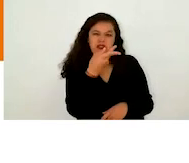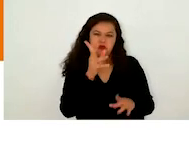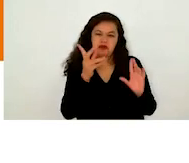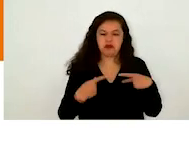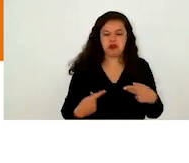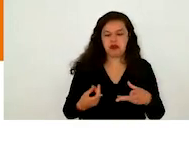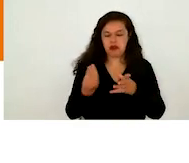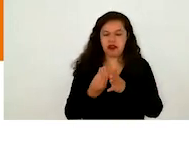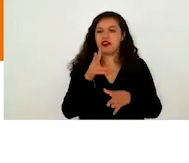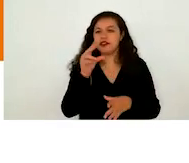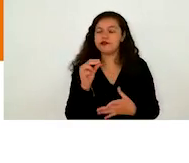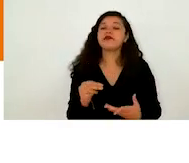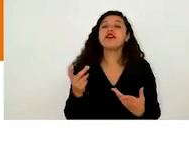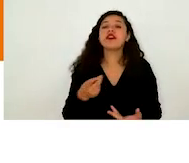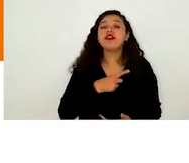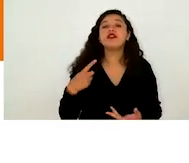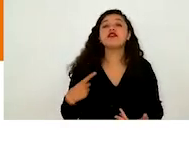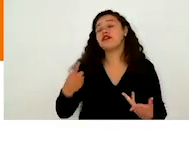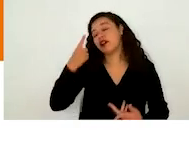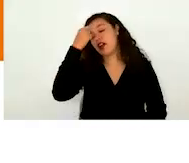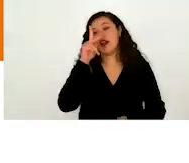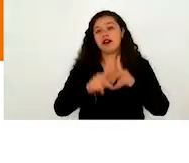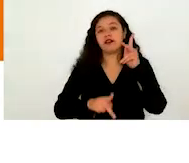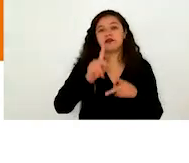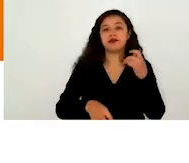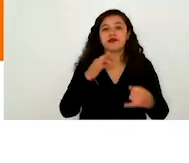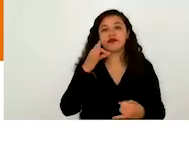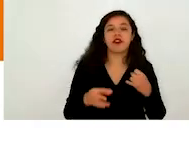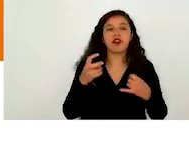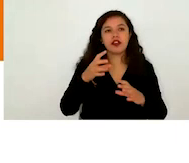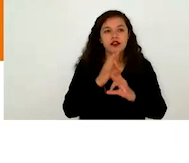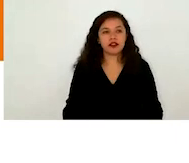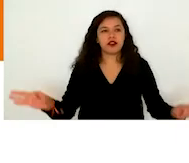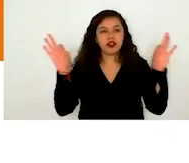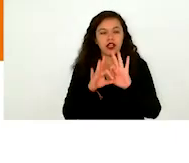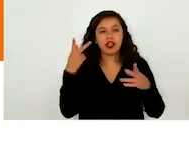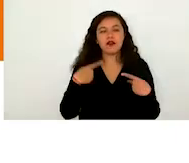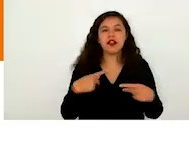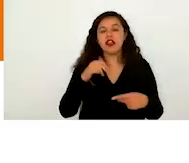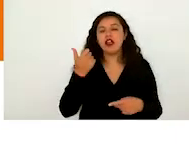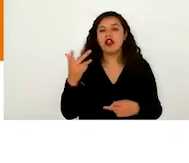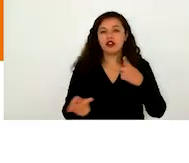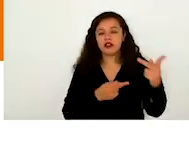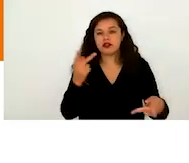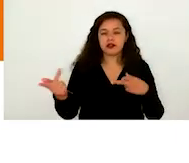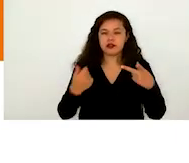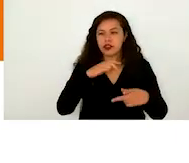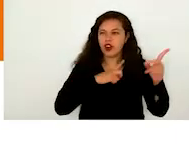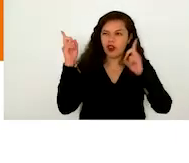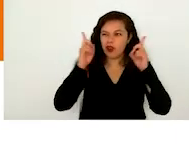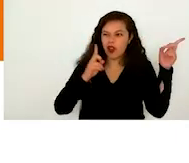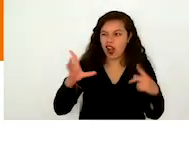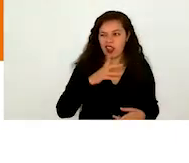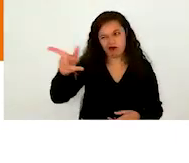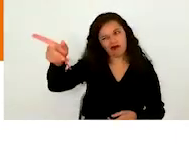otra de las condiciones es alterno de la práctica es muy importante preguntarle al otro las dudas con las que nos quedamos para corroborar